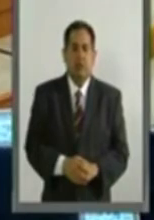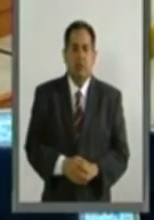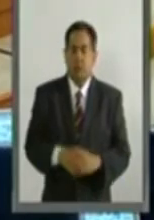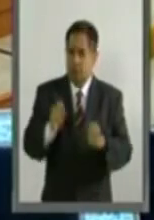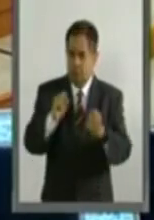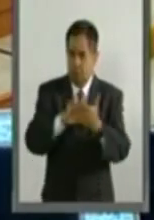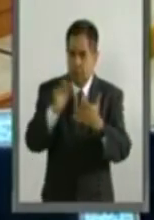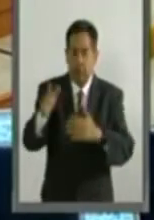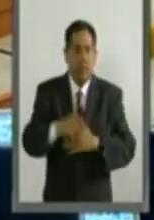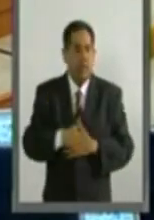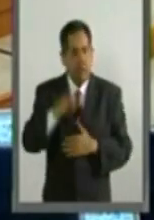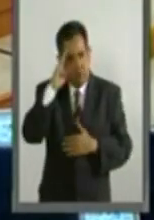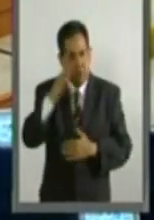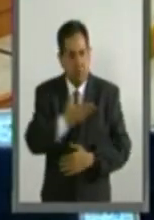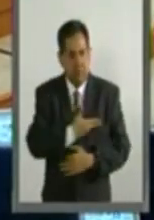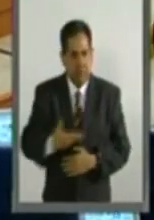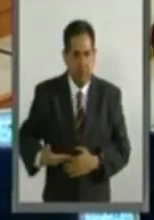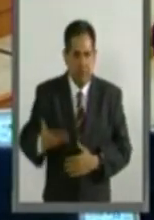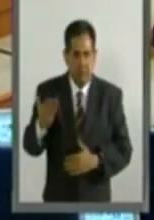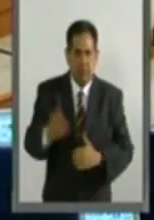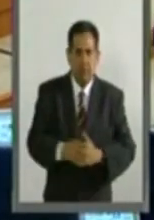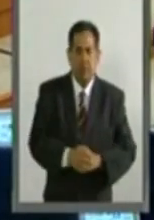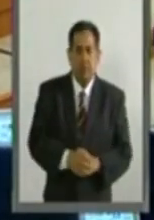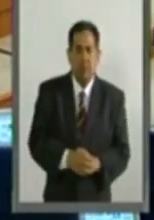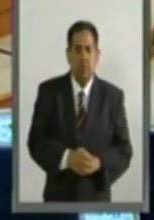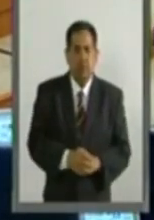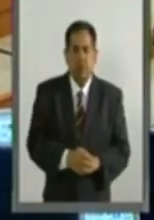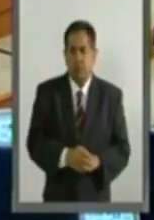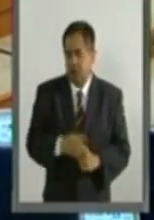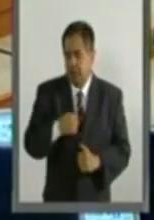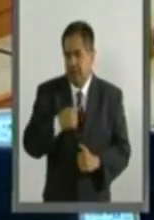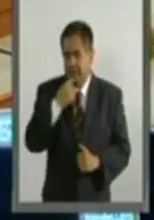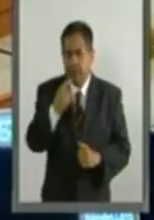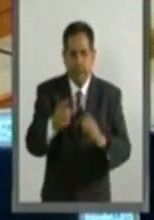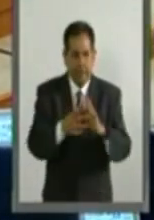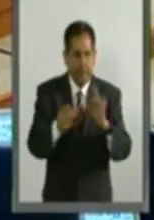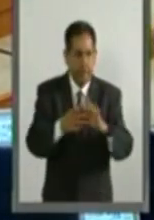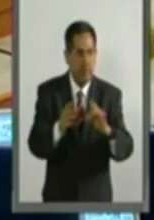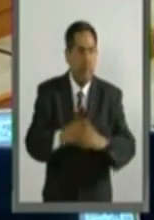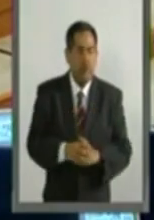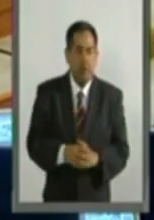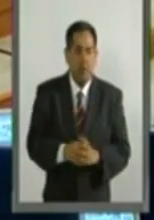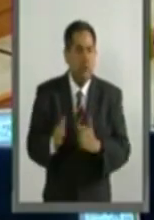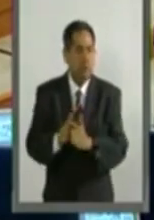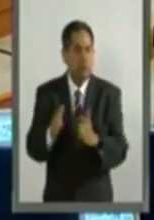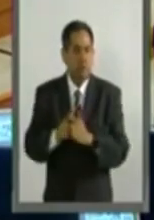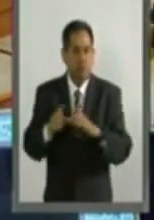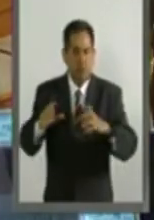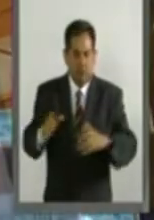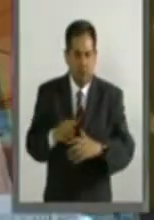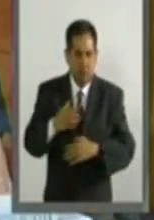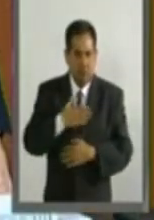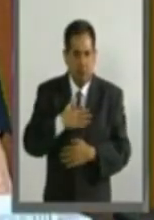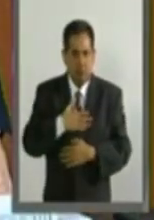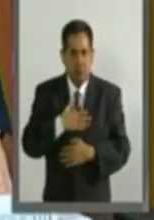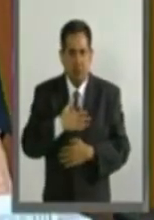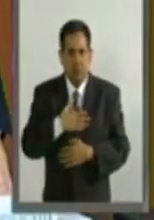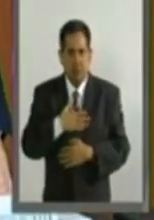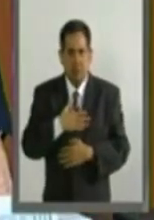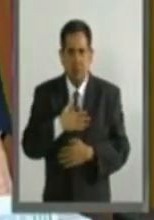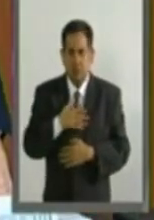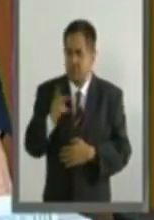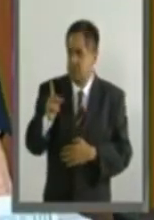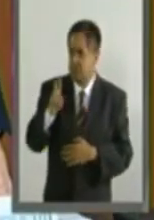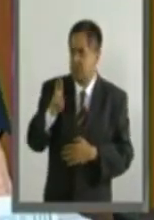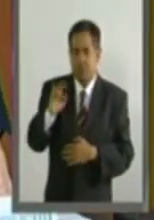Muchísimas gracias, señor presidente. Quiero, a nombre del grupo parlamentario del